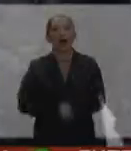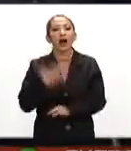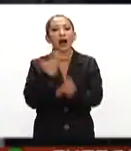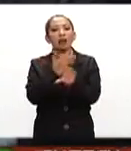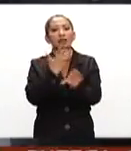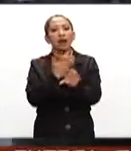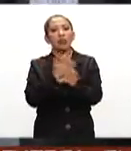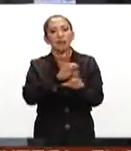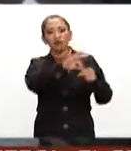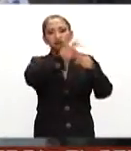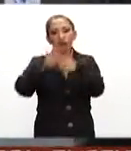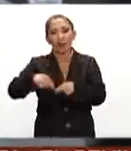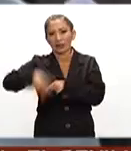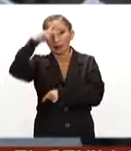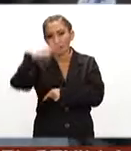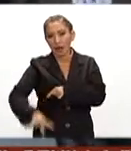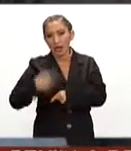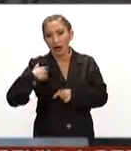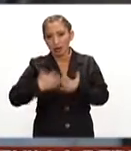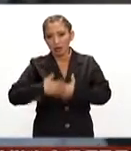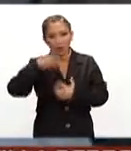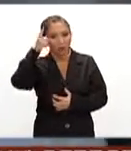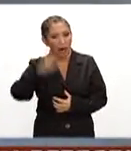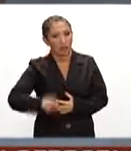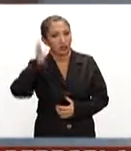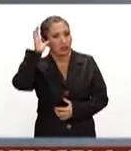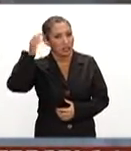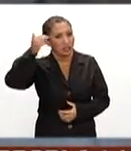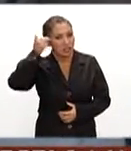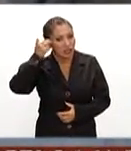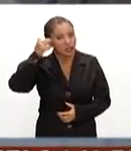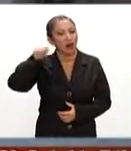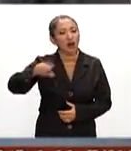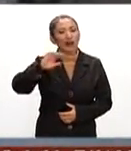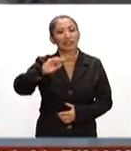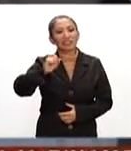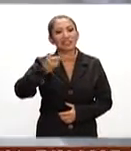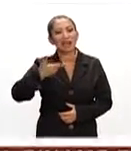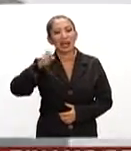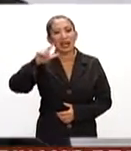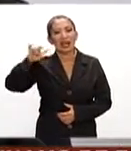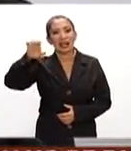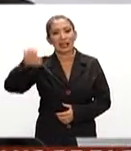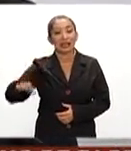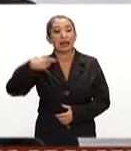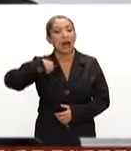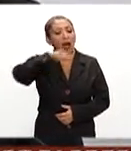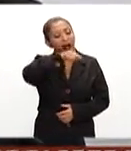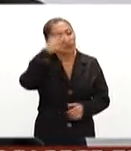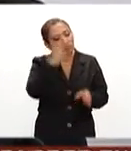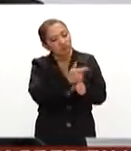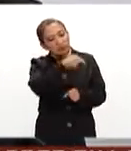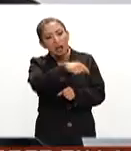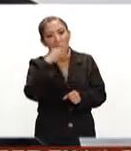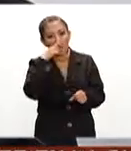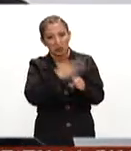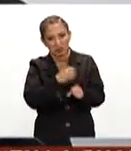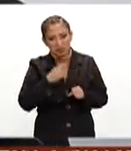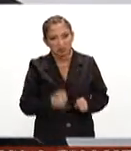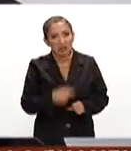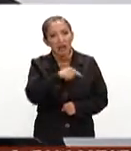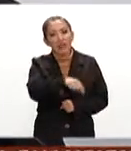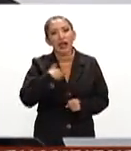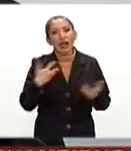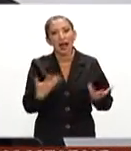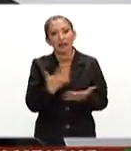Estados Unidos extradita a nuestro país al empresario mexicano de origen chino, Shen Liyegong. Se le considera probable responsable de